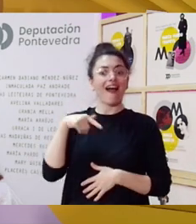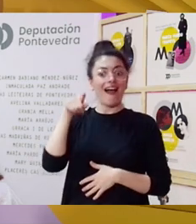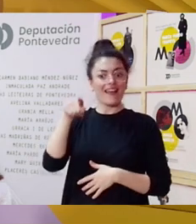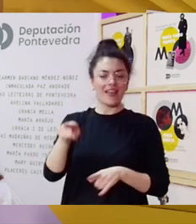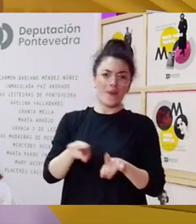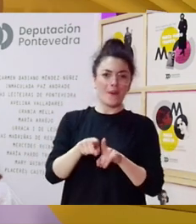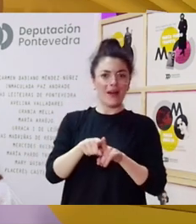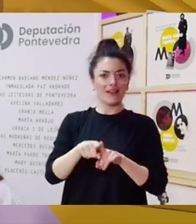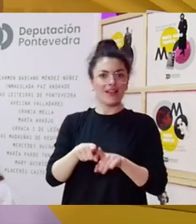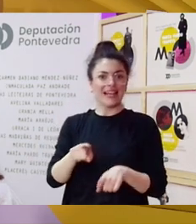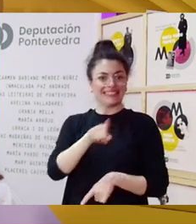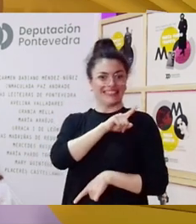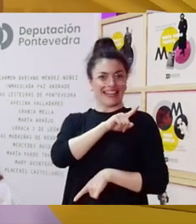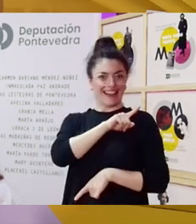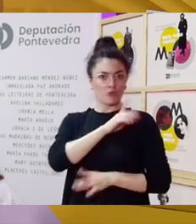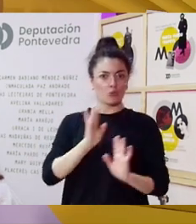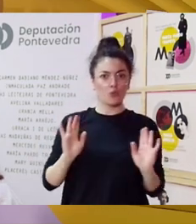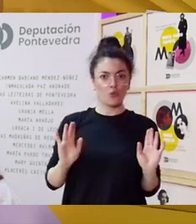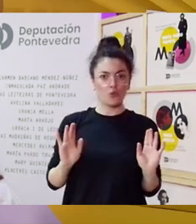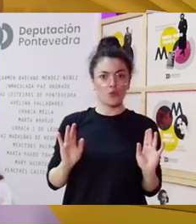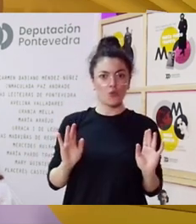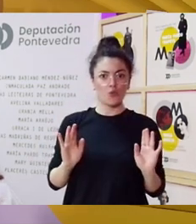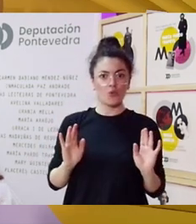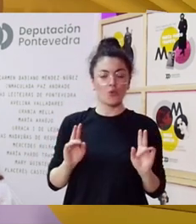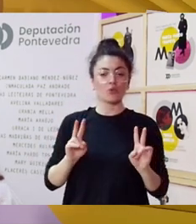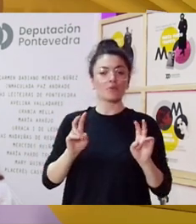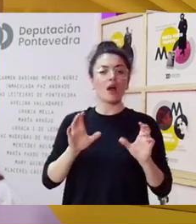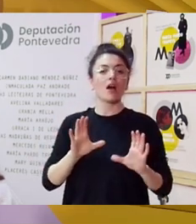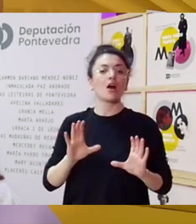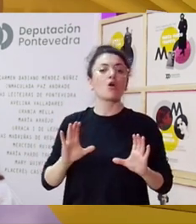sarxento nas brigadas,